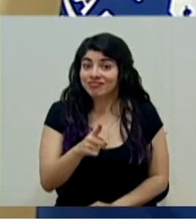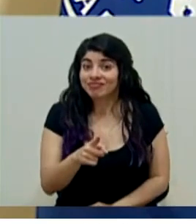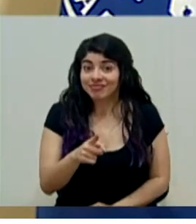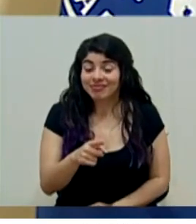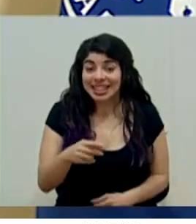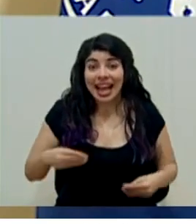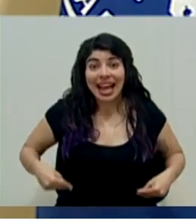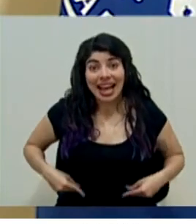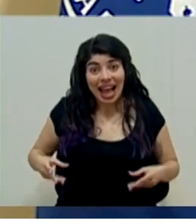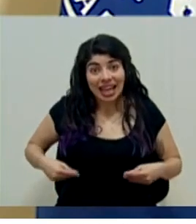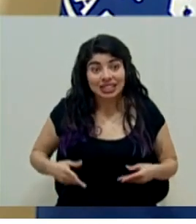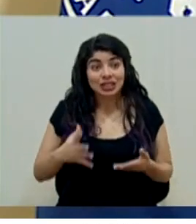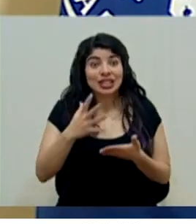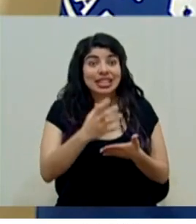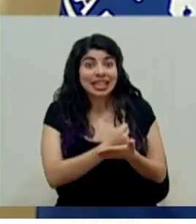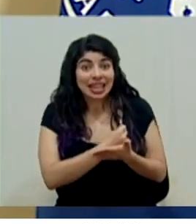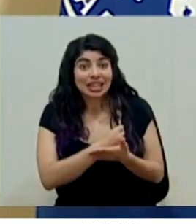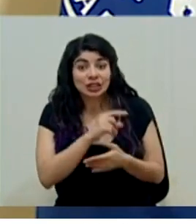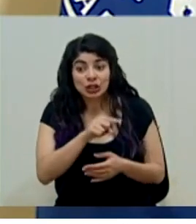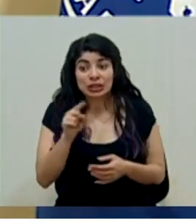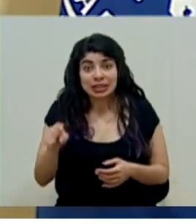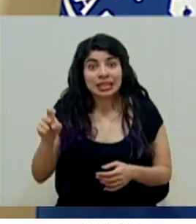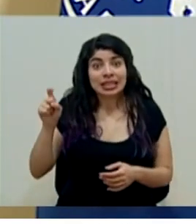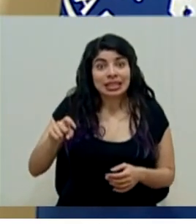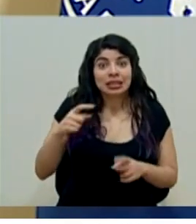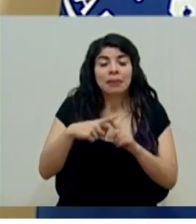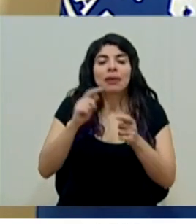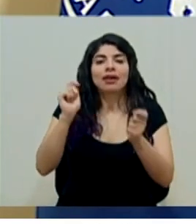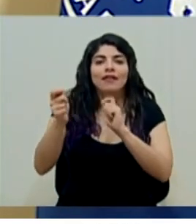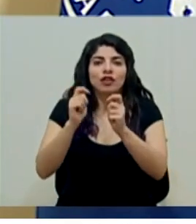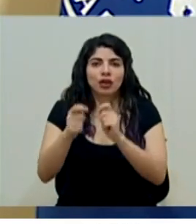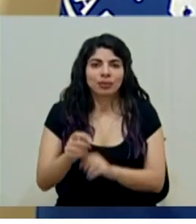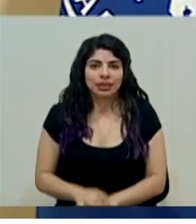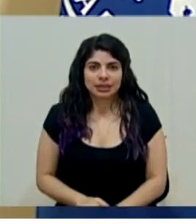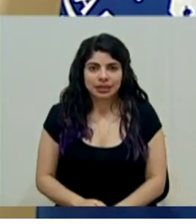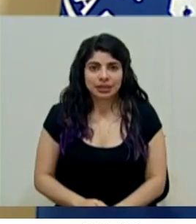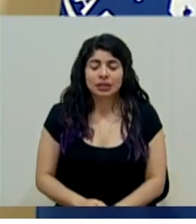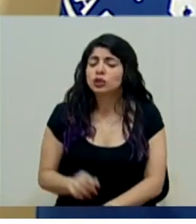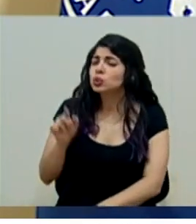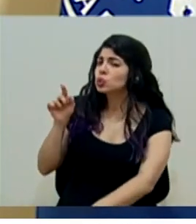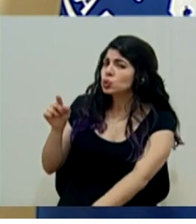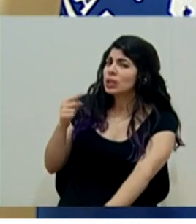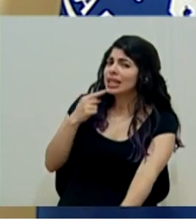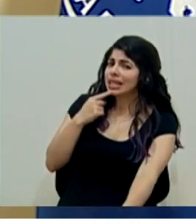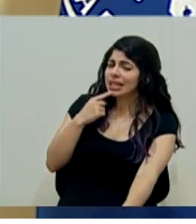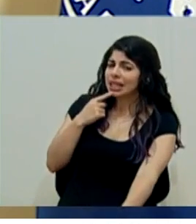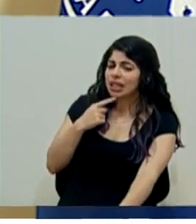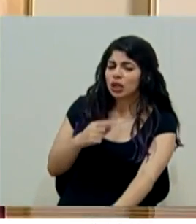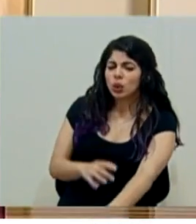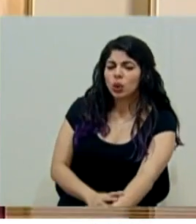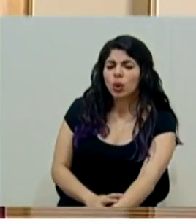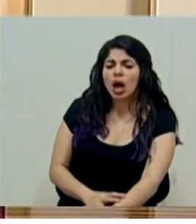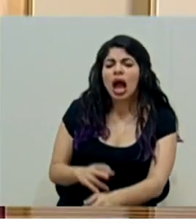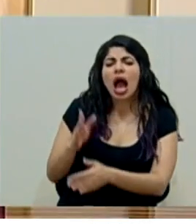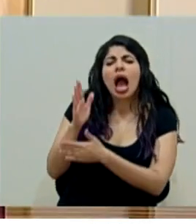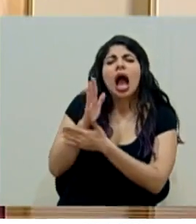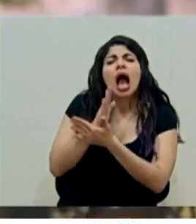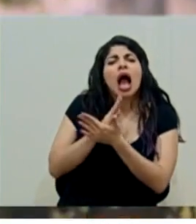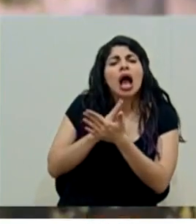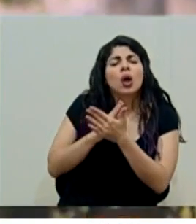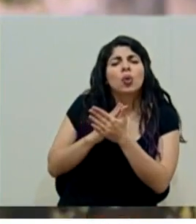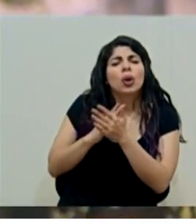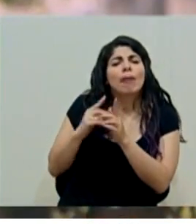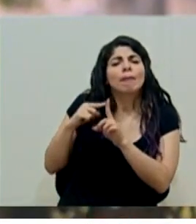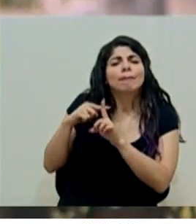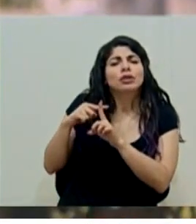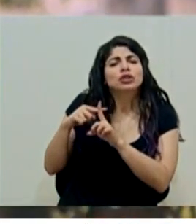de recorte de gastos, de ingresos que son necesarios y de reformas de ese tipo. Usted dijo que ve algunas señales